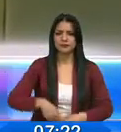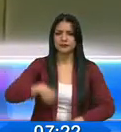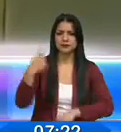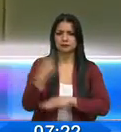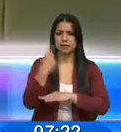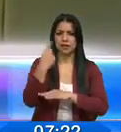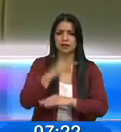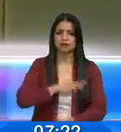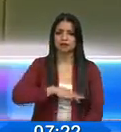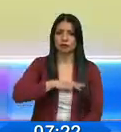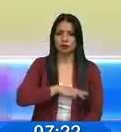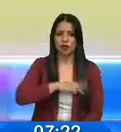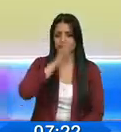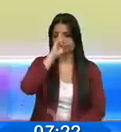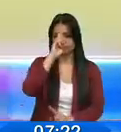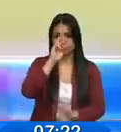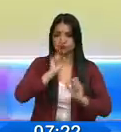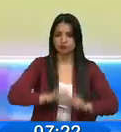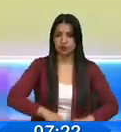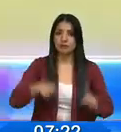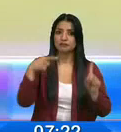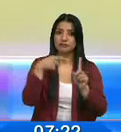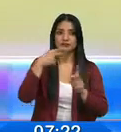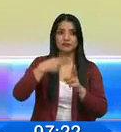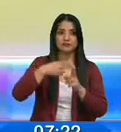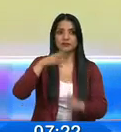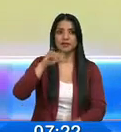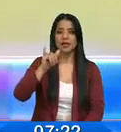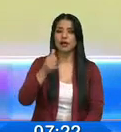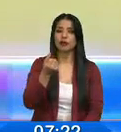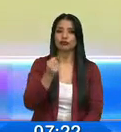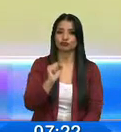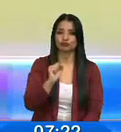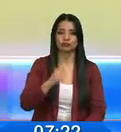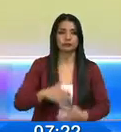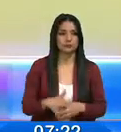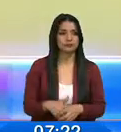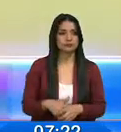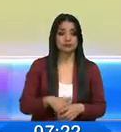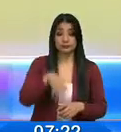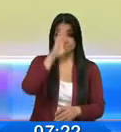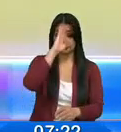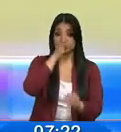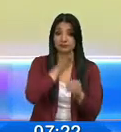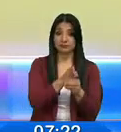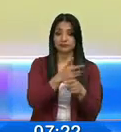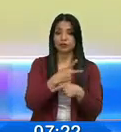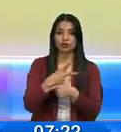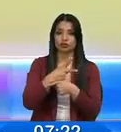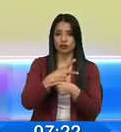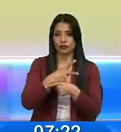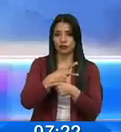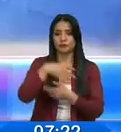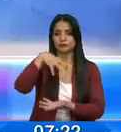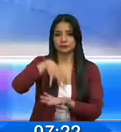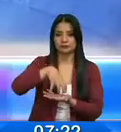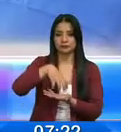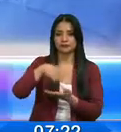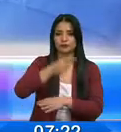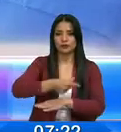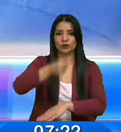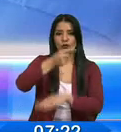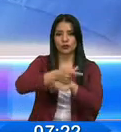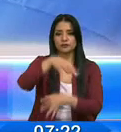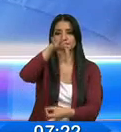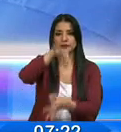moral y honestidad. Él es Carlos Luis Morales, quien aspira a ocupar el Consejo Provincial del Guayas en estas